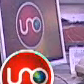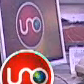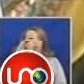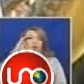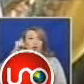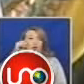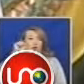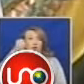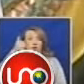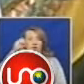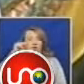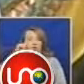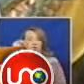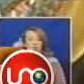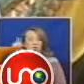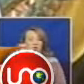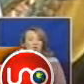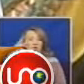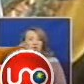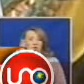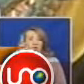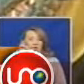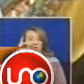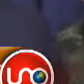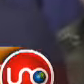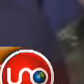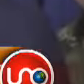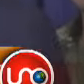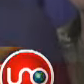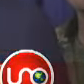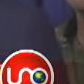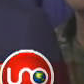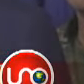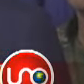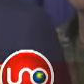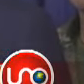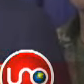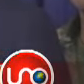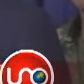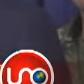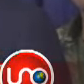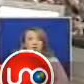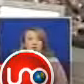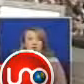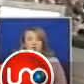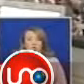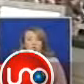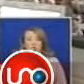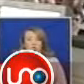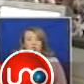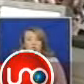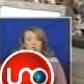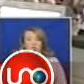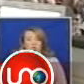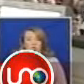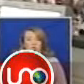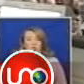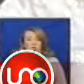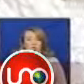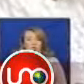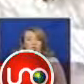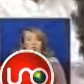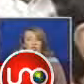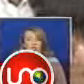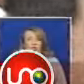Colombia. Sin referirse a la orden de captura del exministro Juan Manuel Santos, el presidente de Ecuador, Rafael Correa, dijo hoy durante